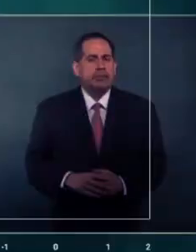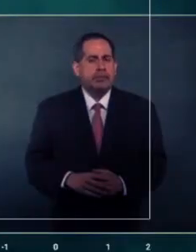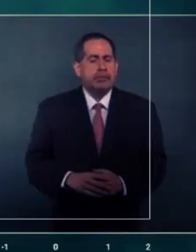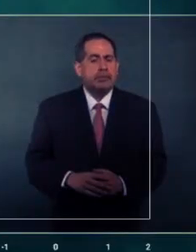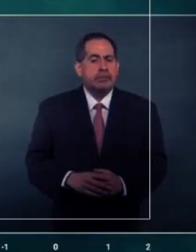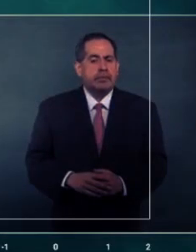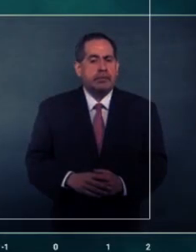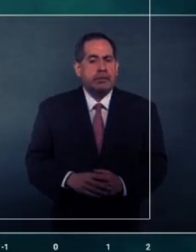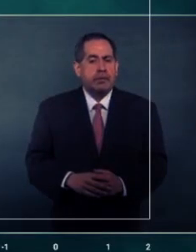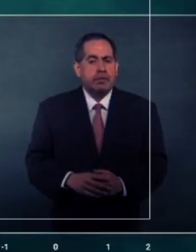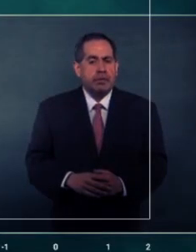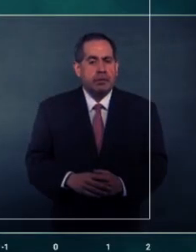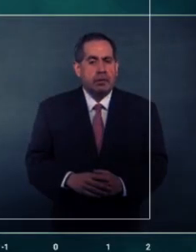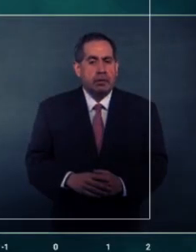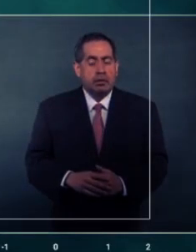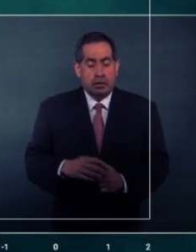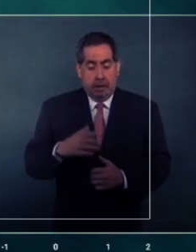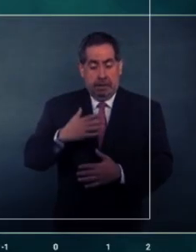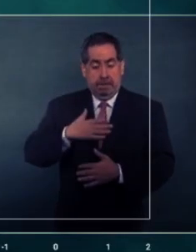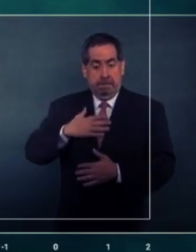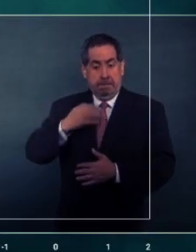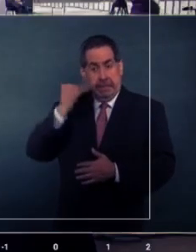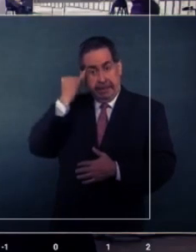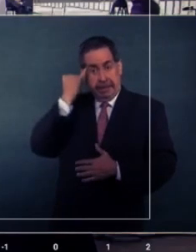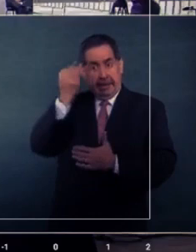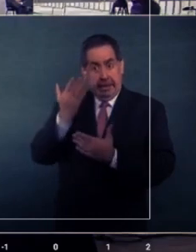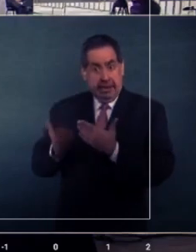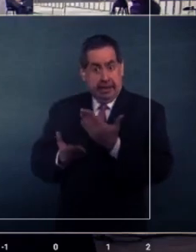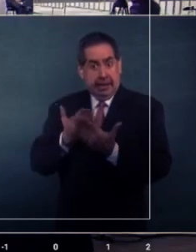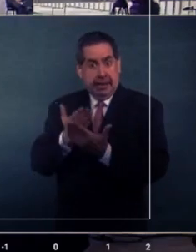las iniciativas nuestras